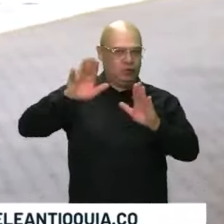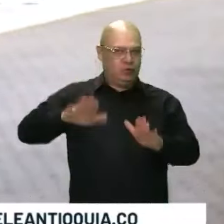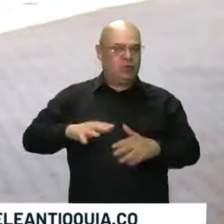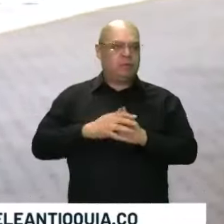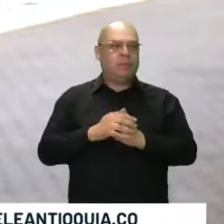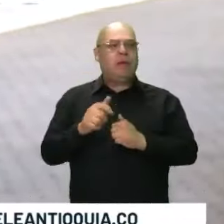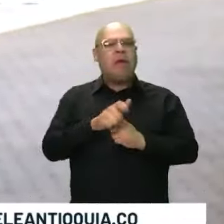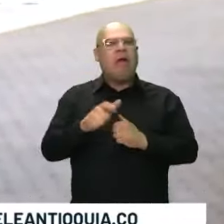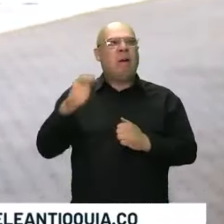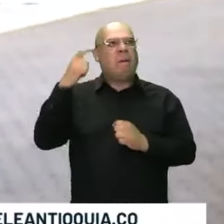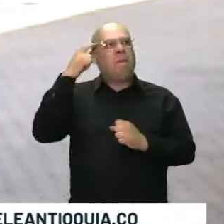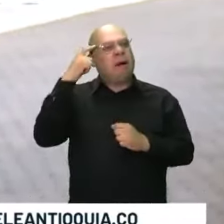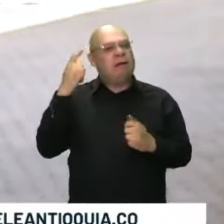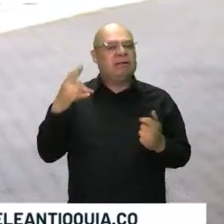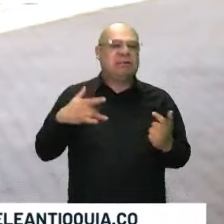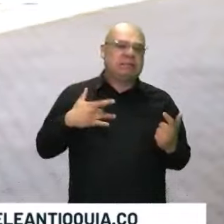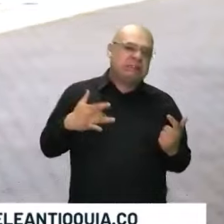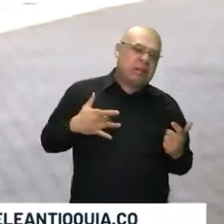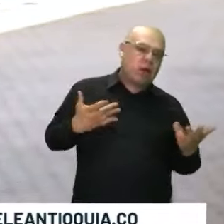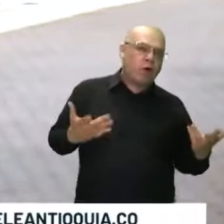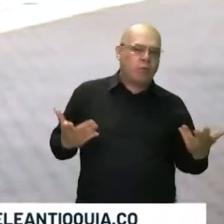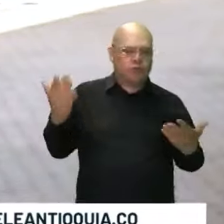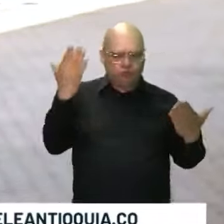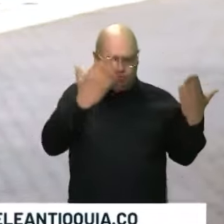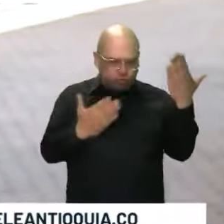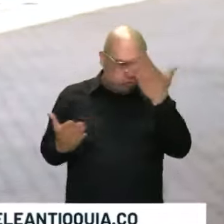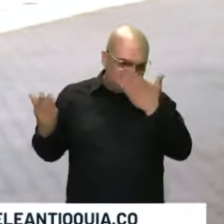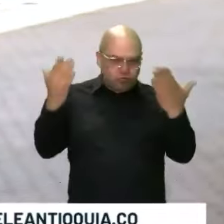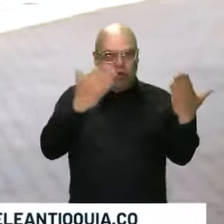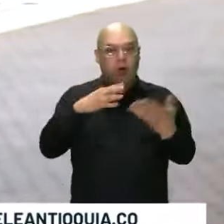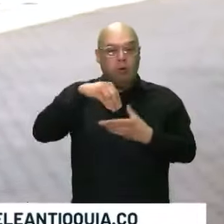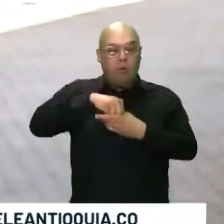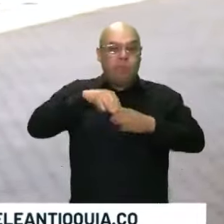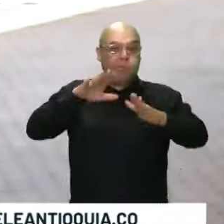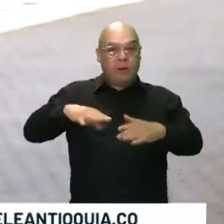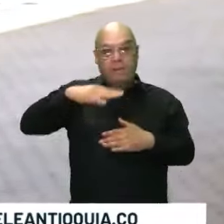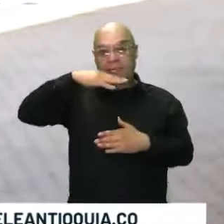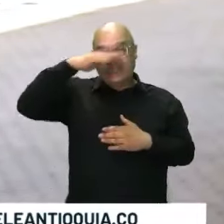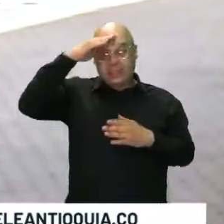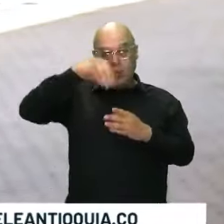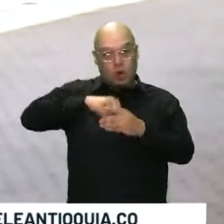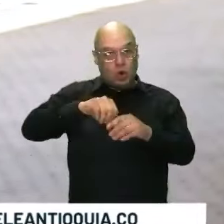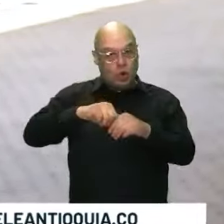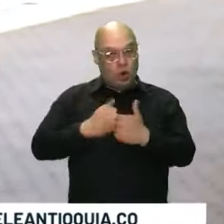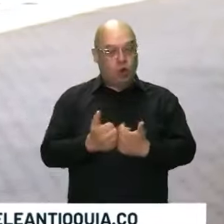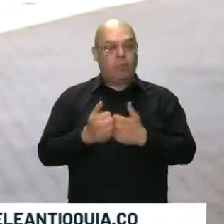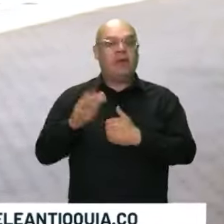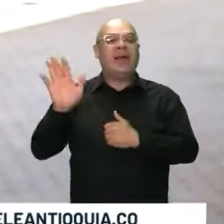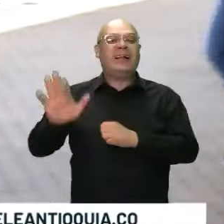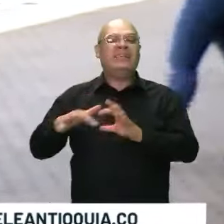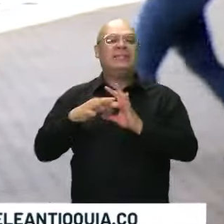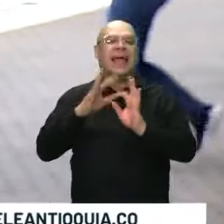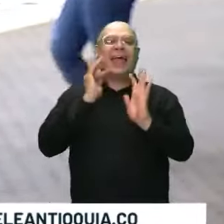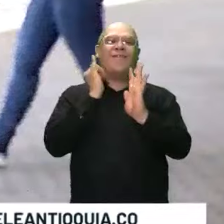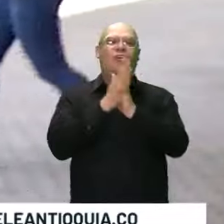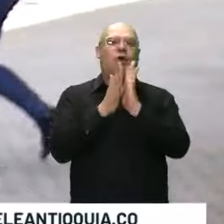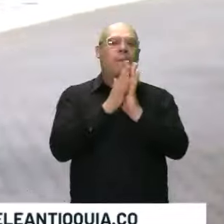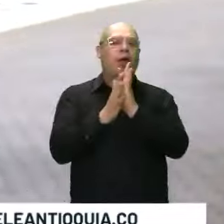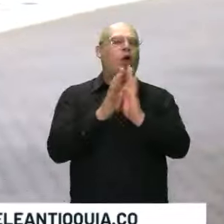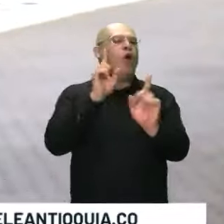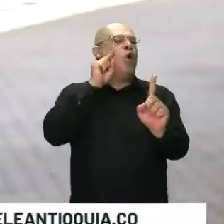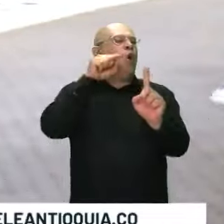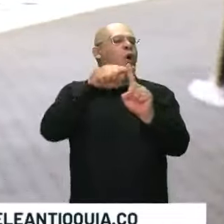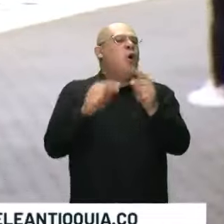qué sienten y cómo evalúan la gestión pública aquí en la ciudad de Medellín? Puntualmente este informe estuvo enfocado en la gestión